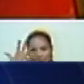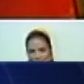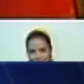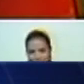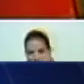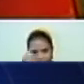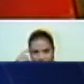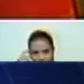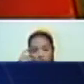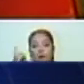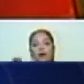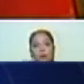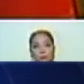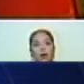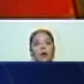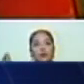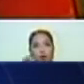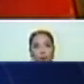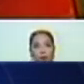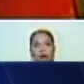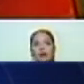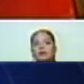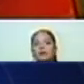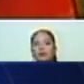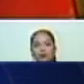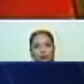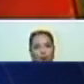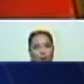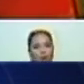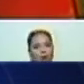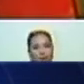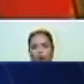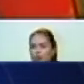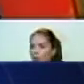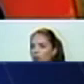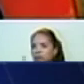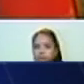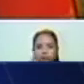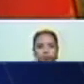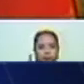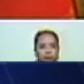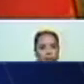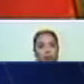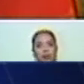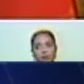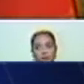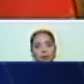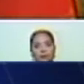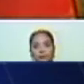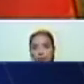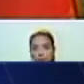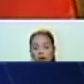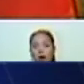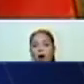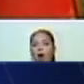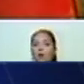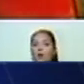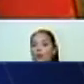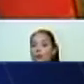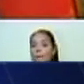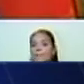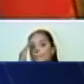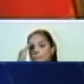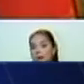este sentido, al volver la institucionalidad, los casos que habían tenido que ser llevados a la jurisdicción militar